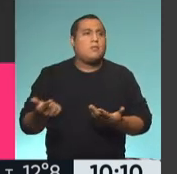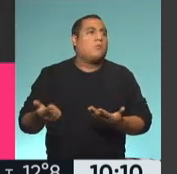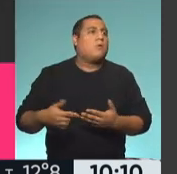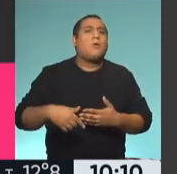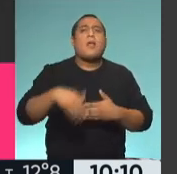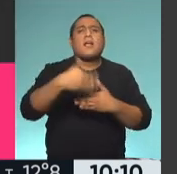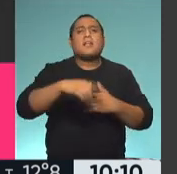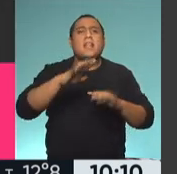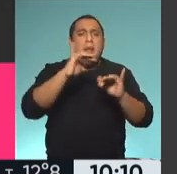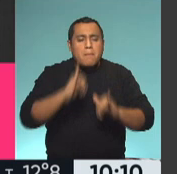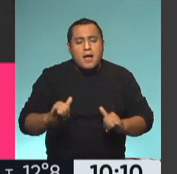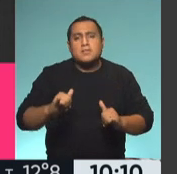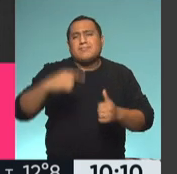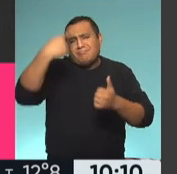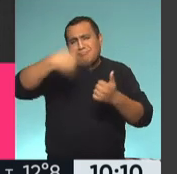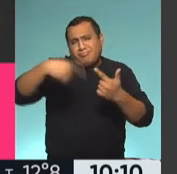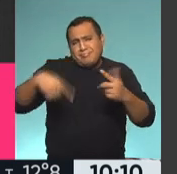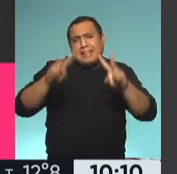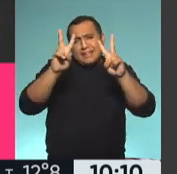Paz y tantas otras